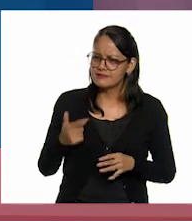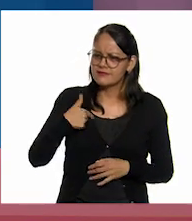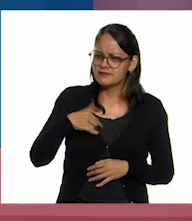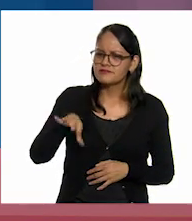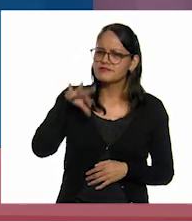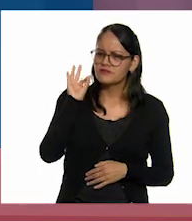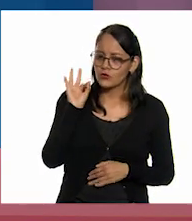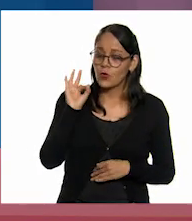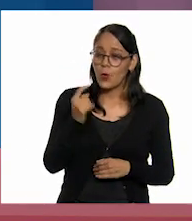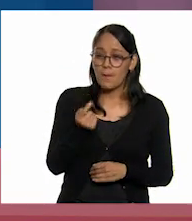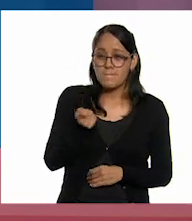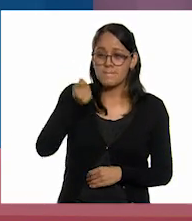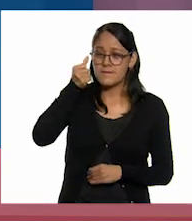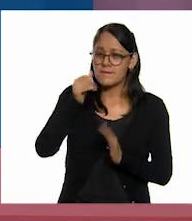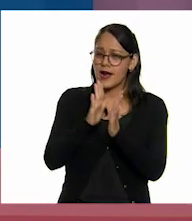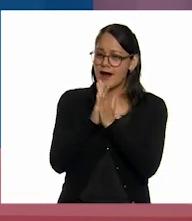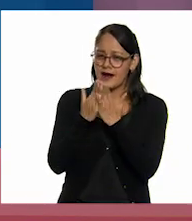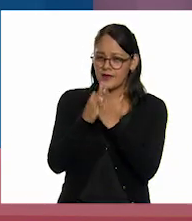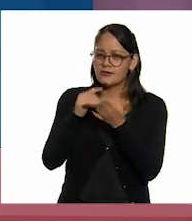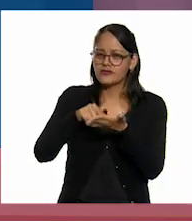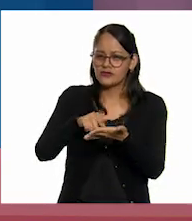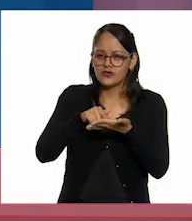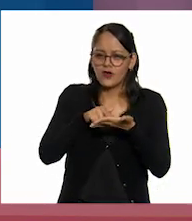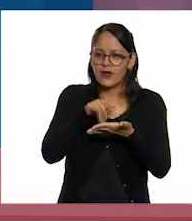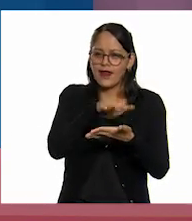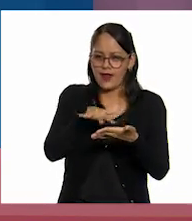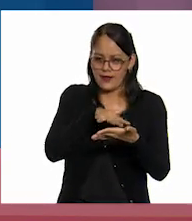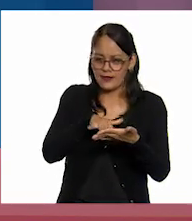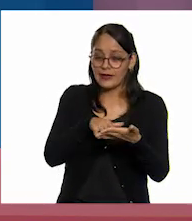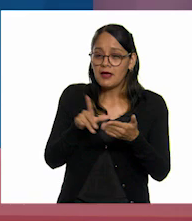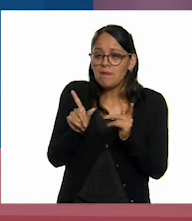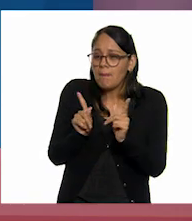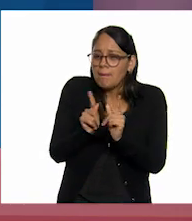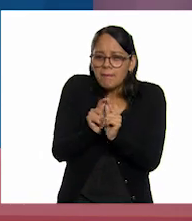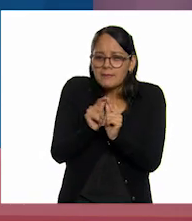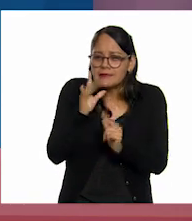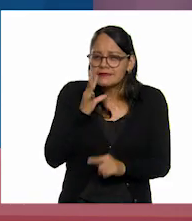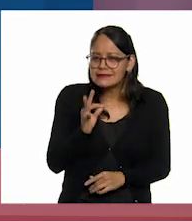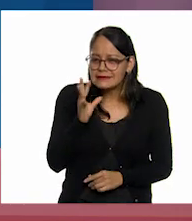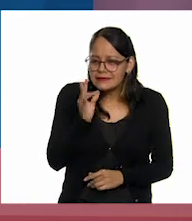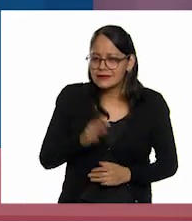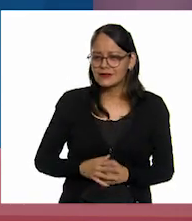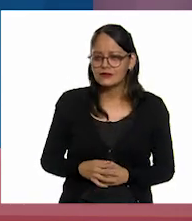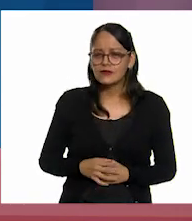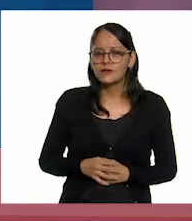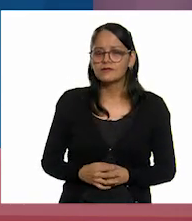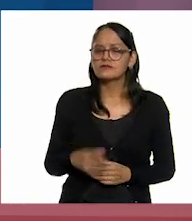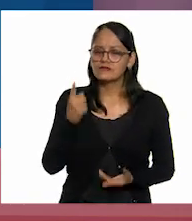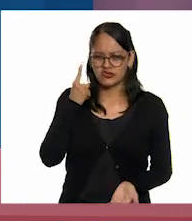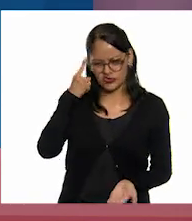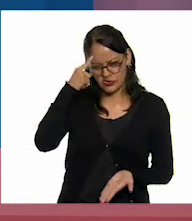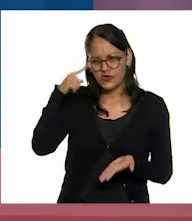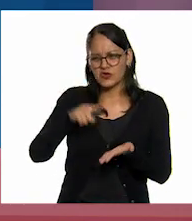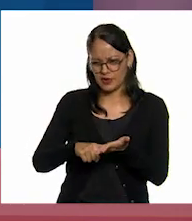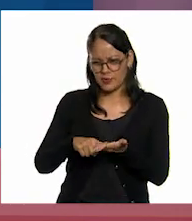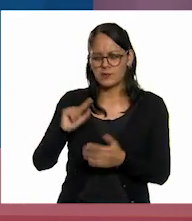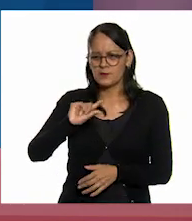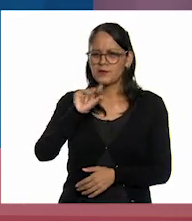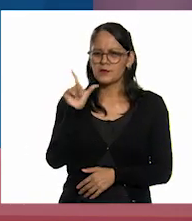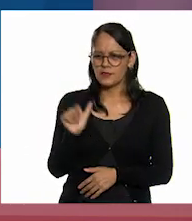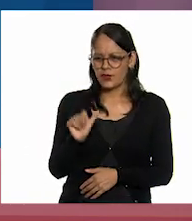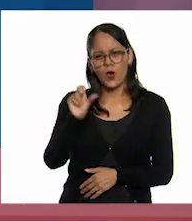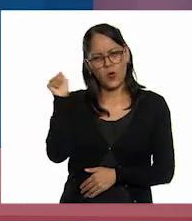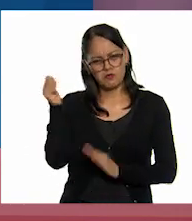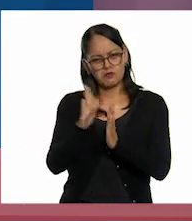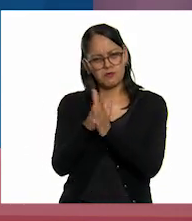diría que el primero que leí es muy cortito y muy sencillo. Yo creo que después podríamos leer